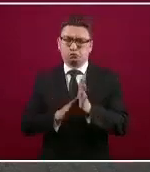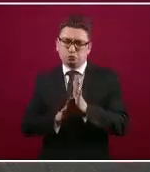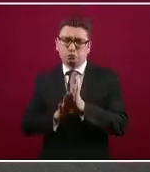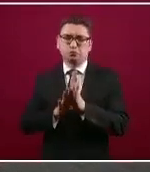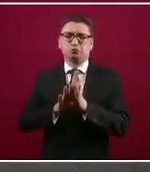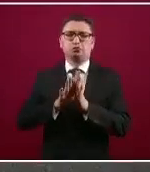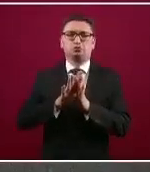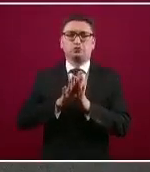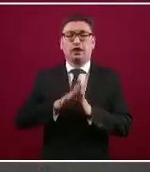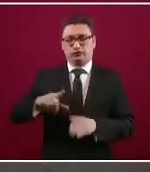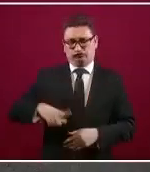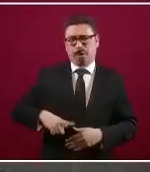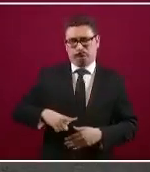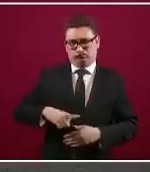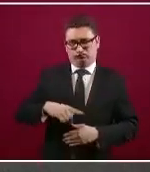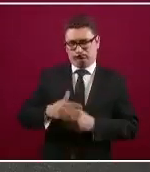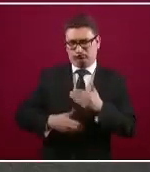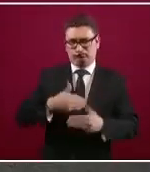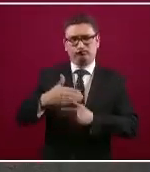el gobierno